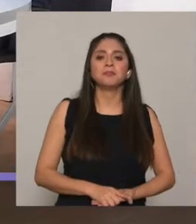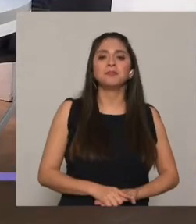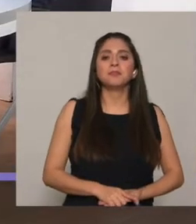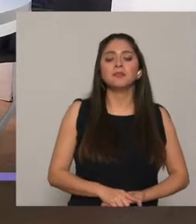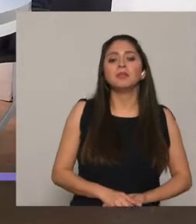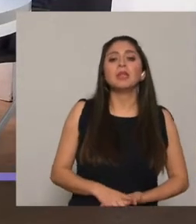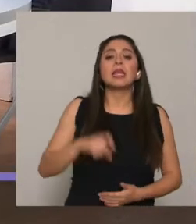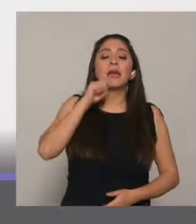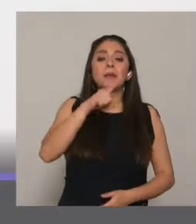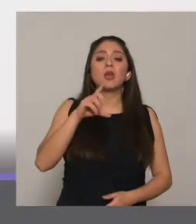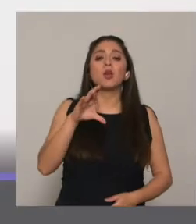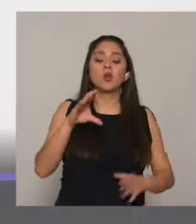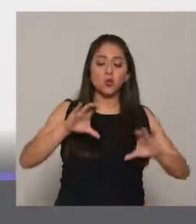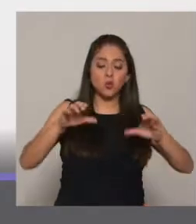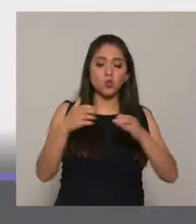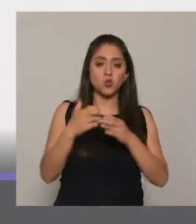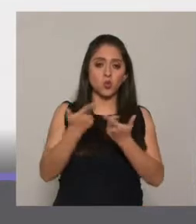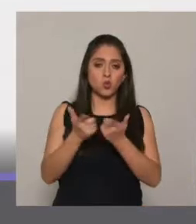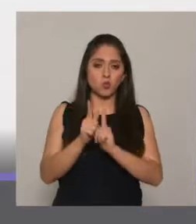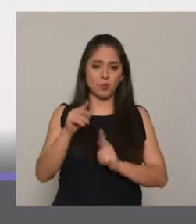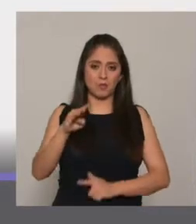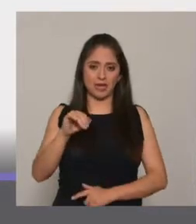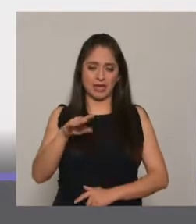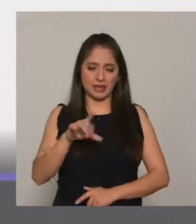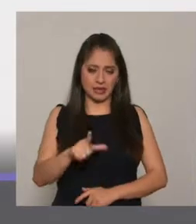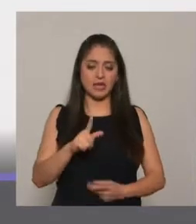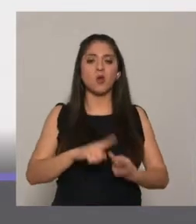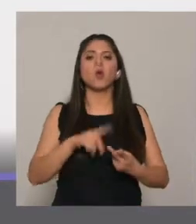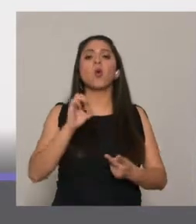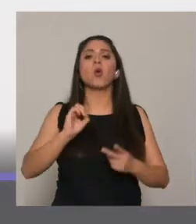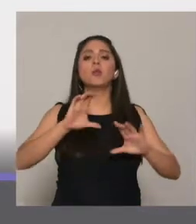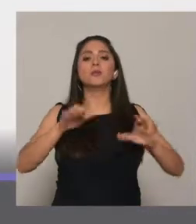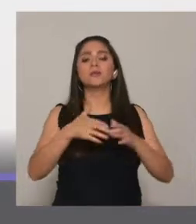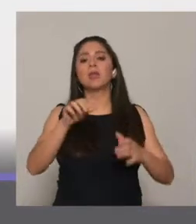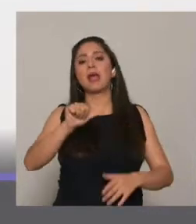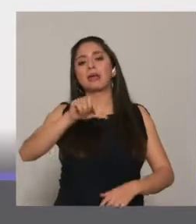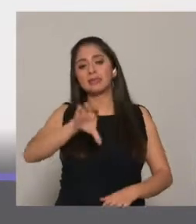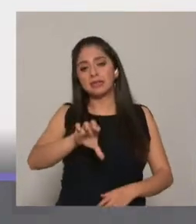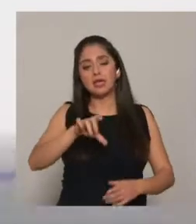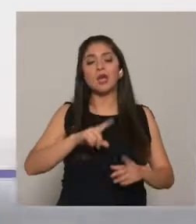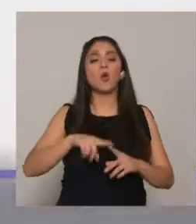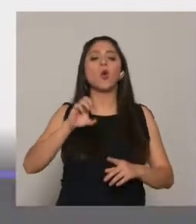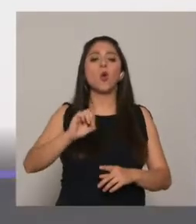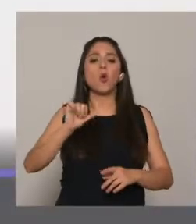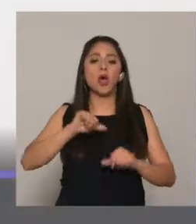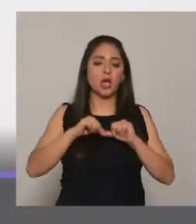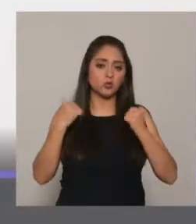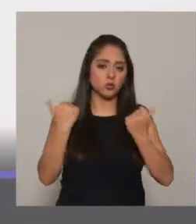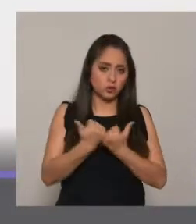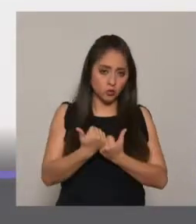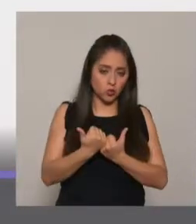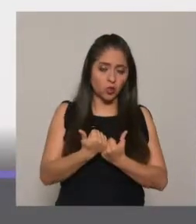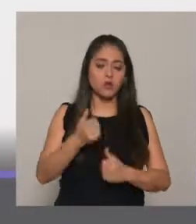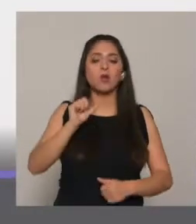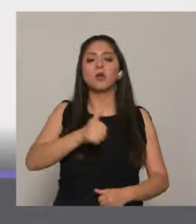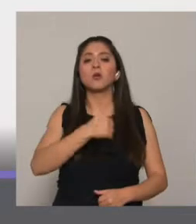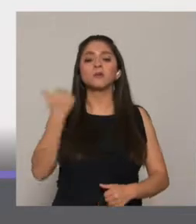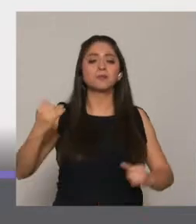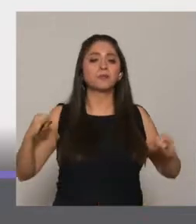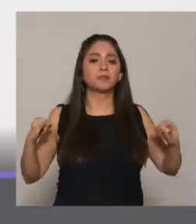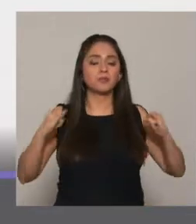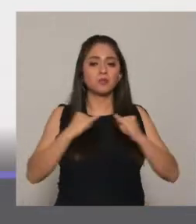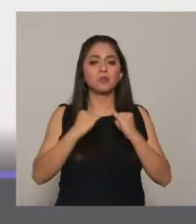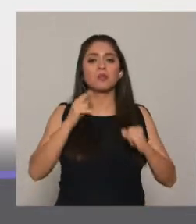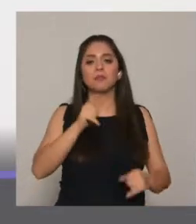sociedades mercantiles, constitución de sociedades civiles, asociaciones civiles, instituciones de